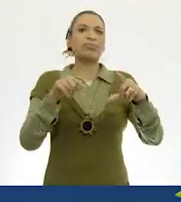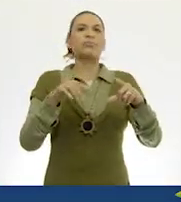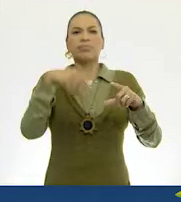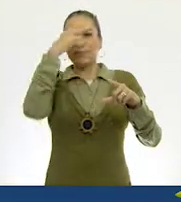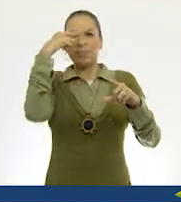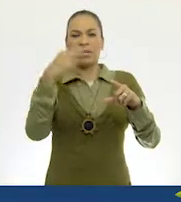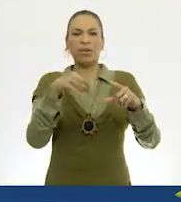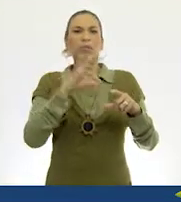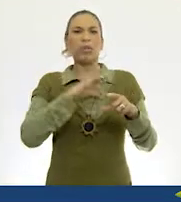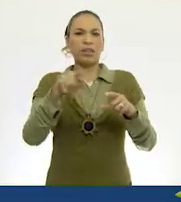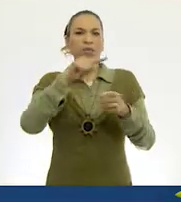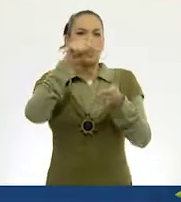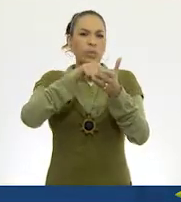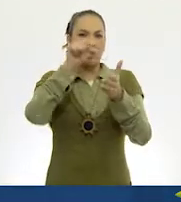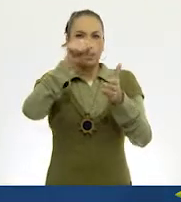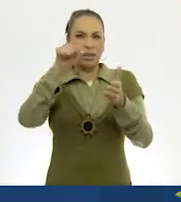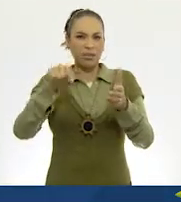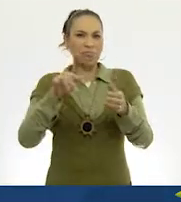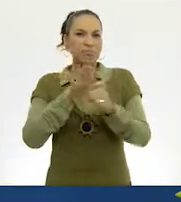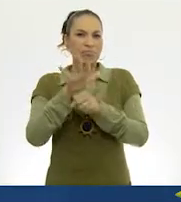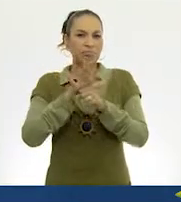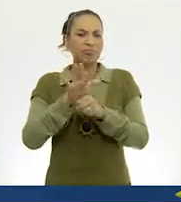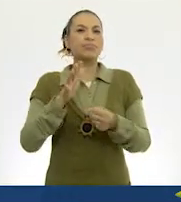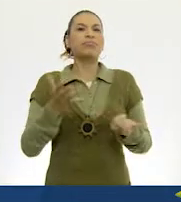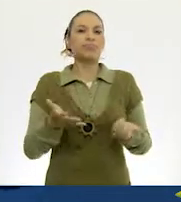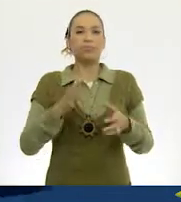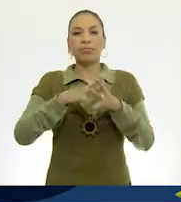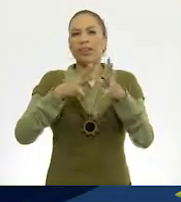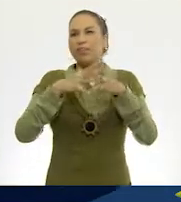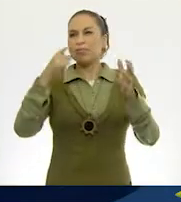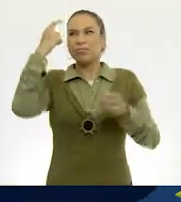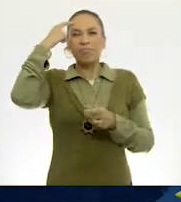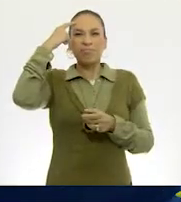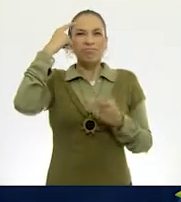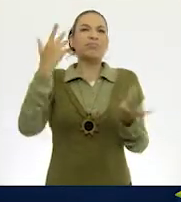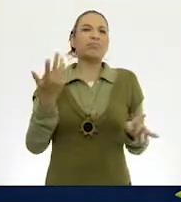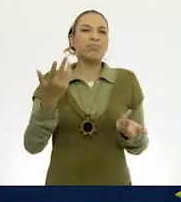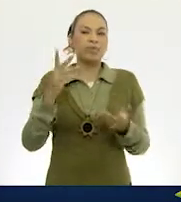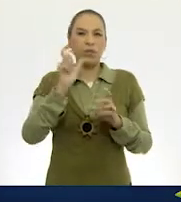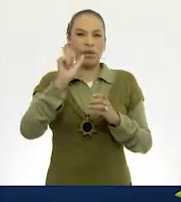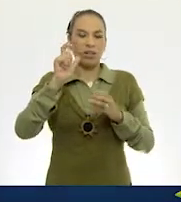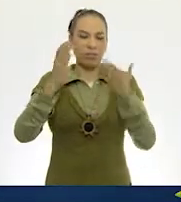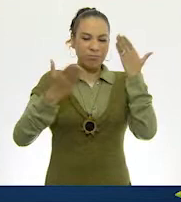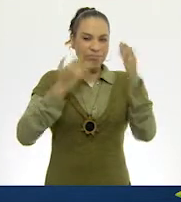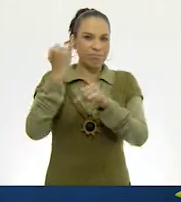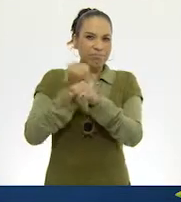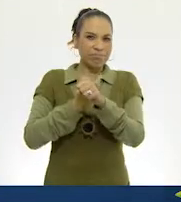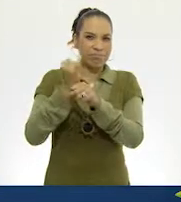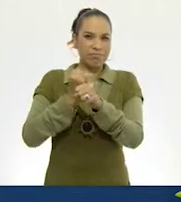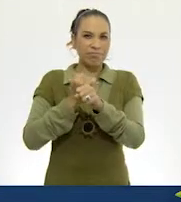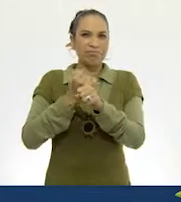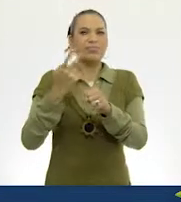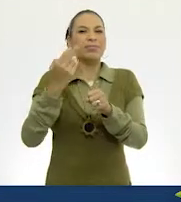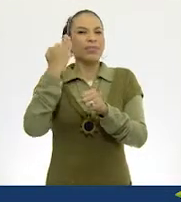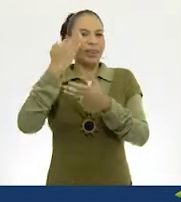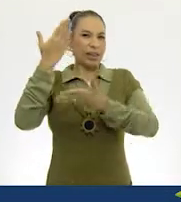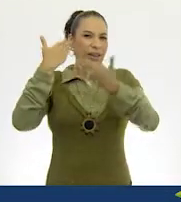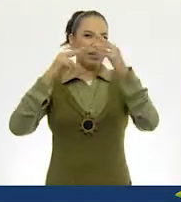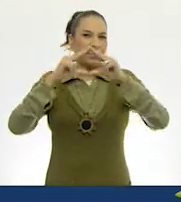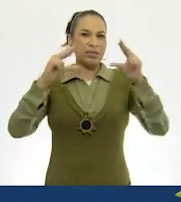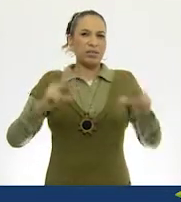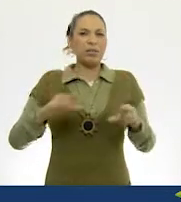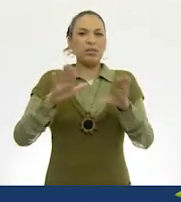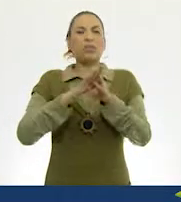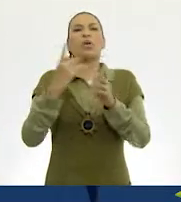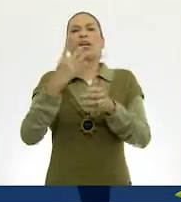una manera mucho más local. Una de las grandes interrogantes cuando estudiamos el final de la Era del Hielo es por qué se extinguió